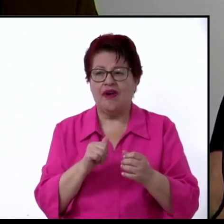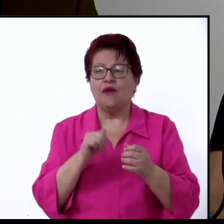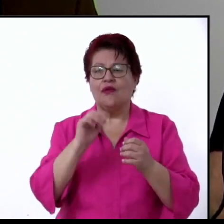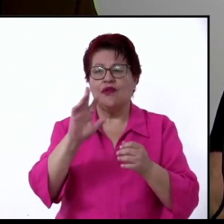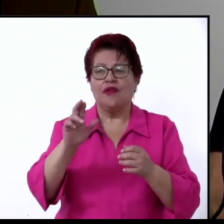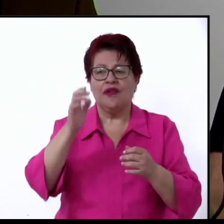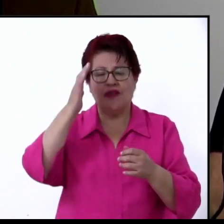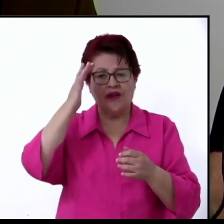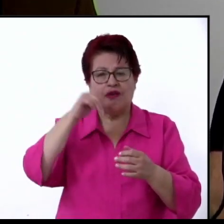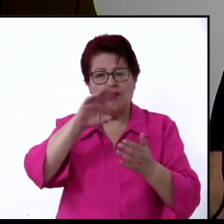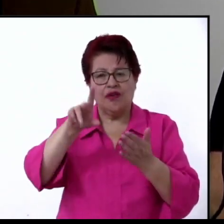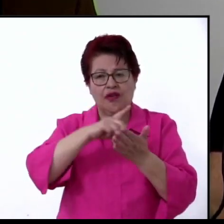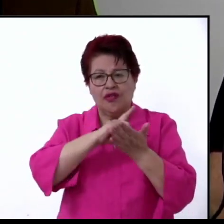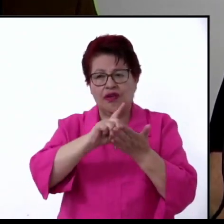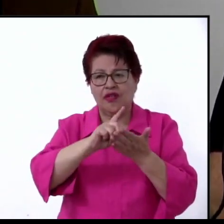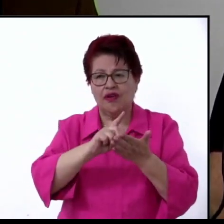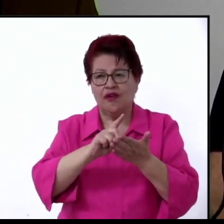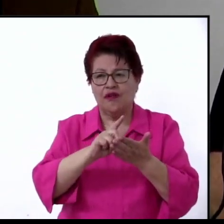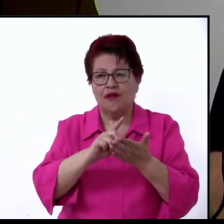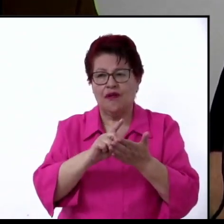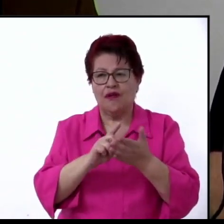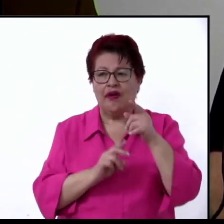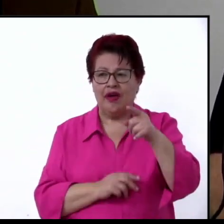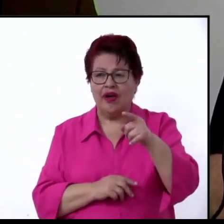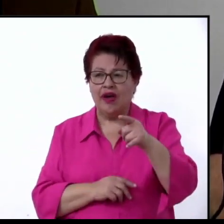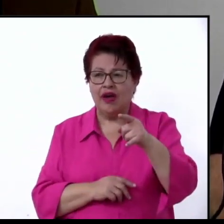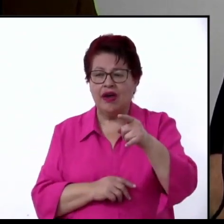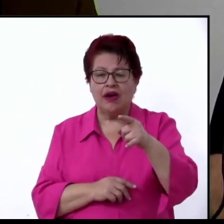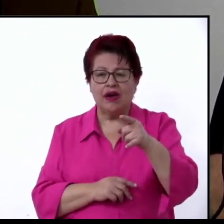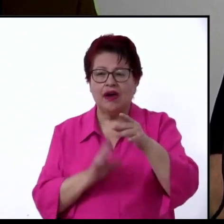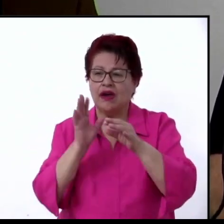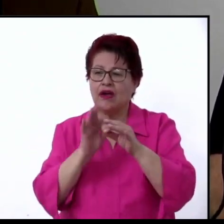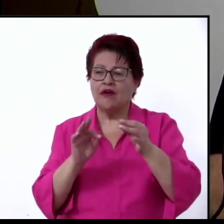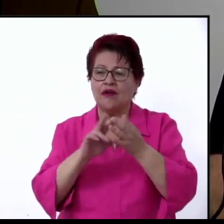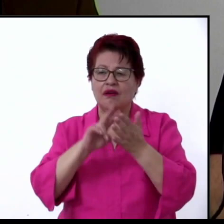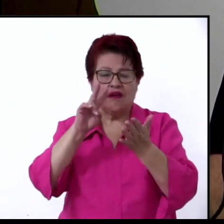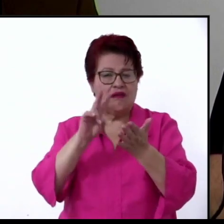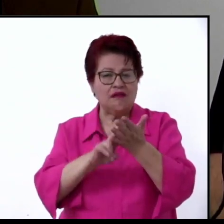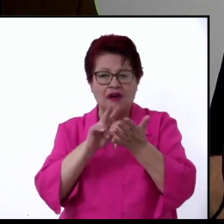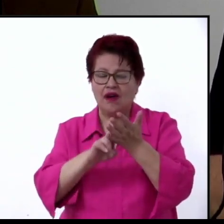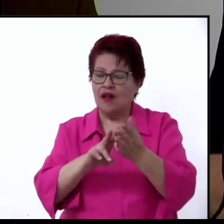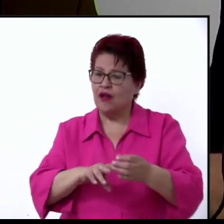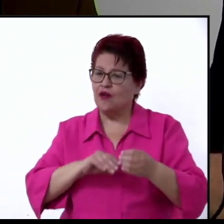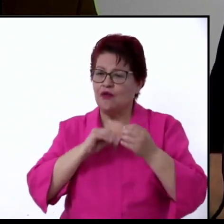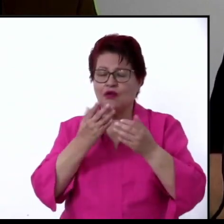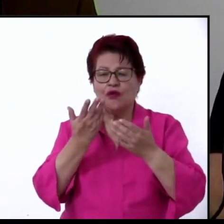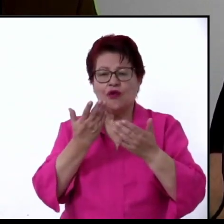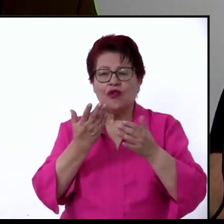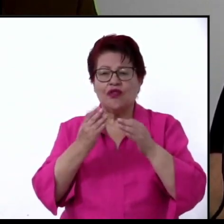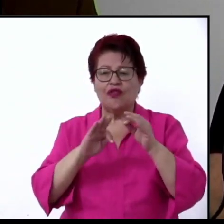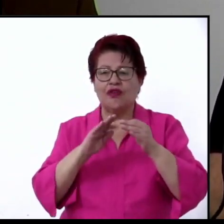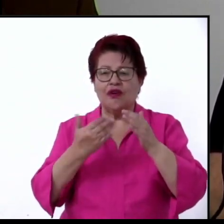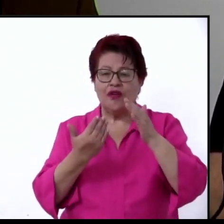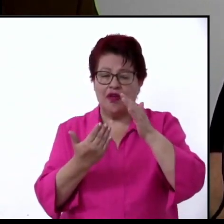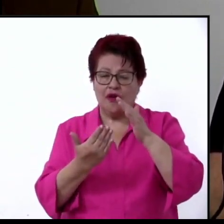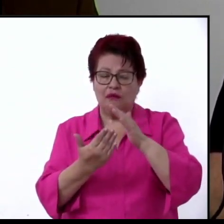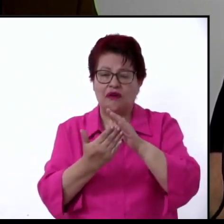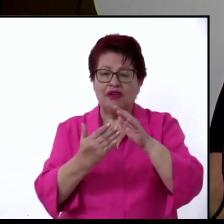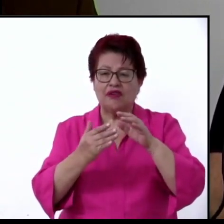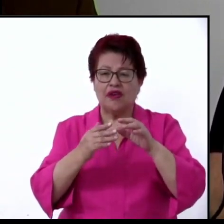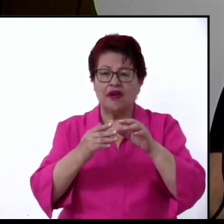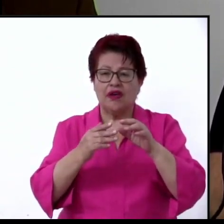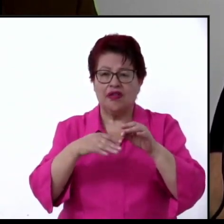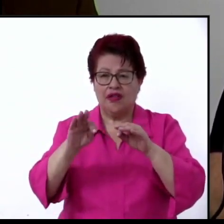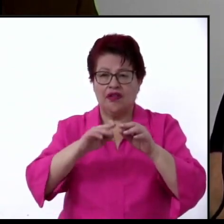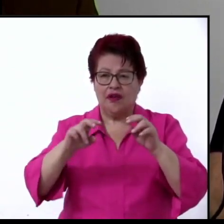reconocimiento de derechos. Y ahí creo que vale mucho la pena tener como una mesa de trabajo que nos permita